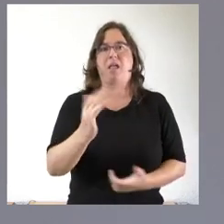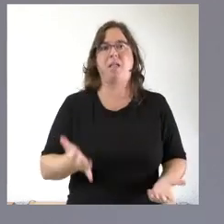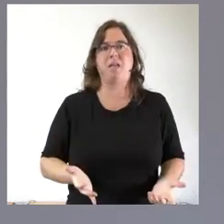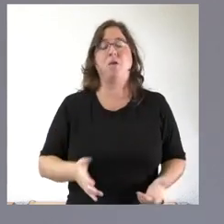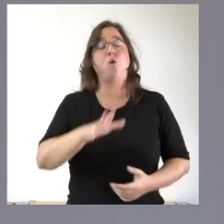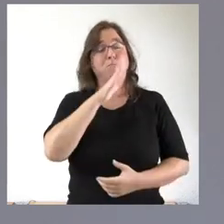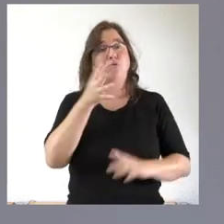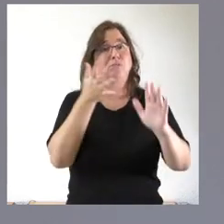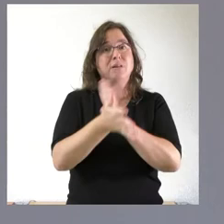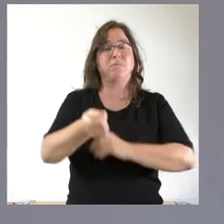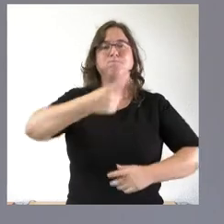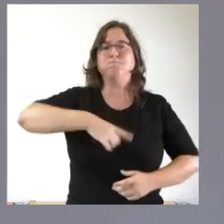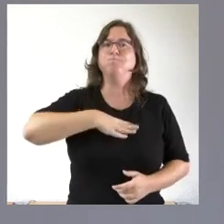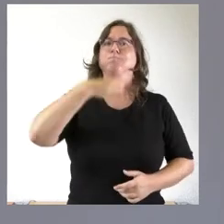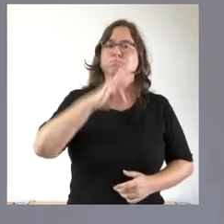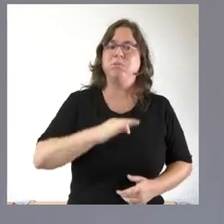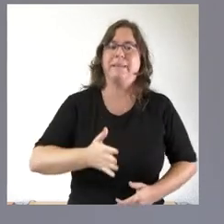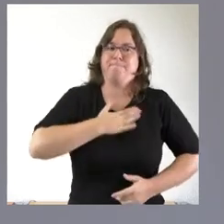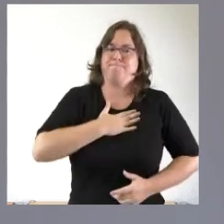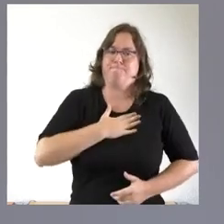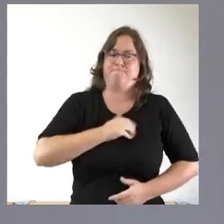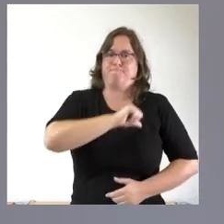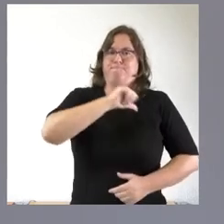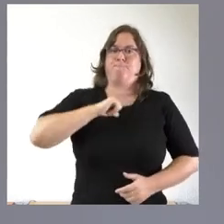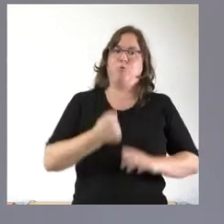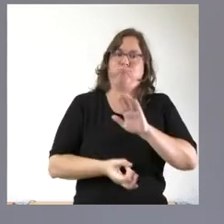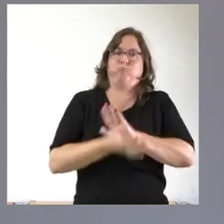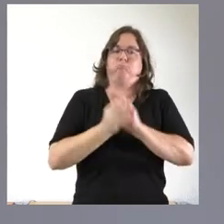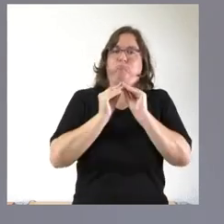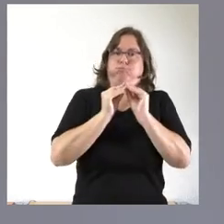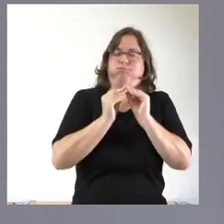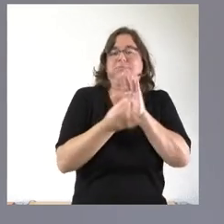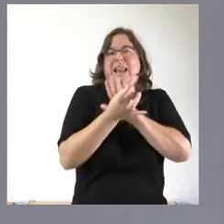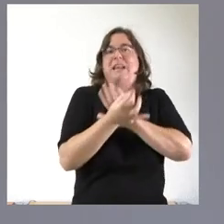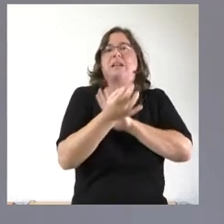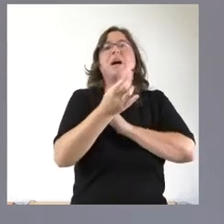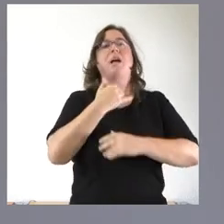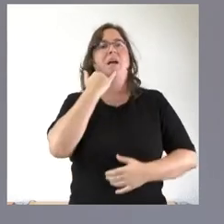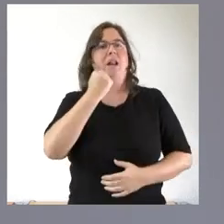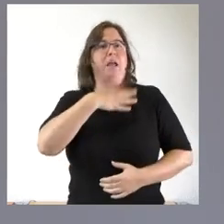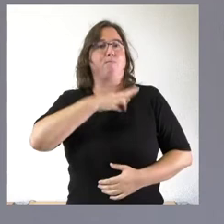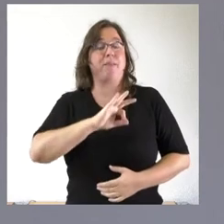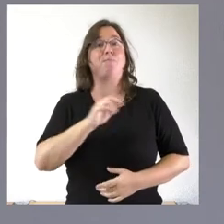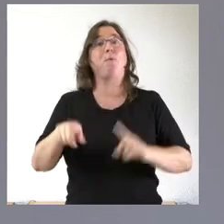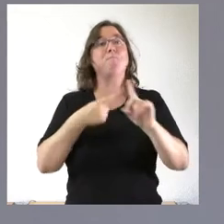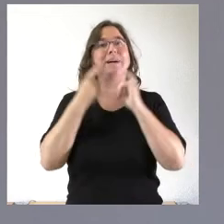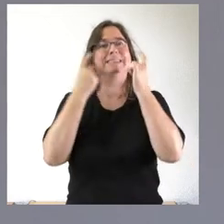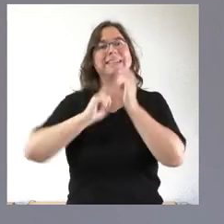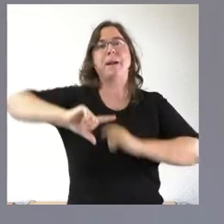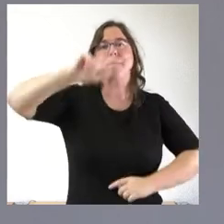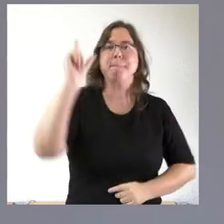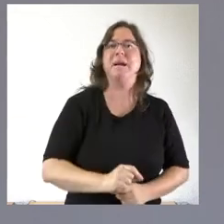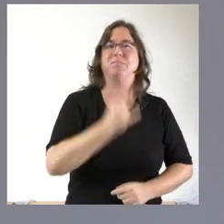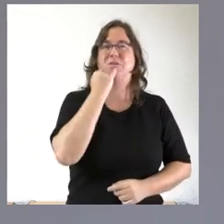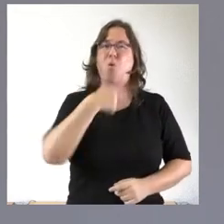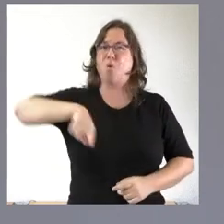por tanto, hacer posible esta soberanía energética, esta disposición de recursos y, sobre todo, intentar abaratar el coste de la energía que hoy pagan